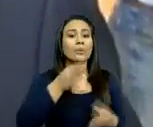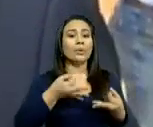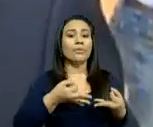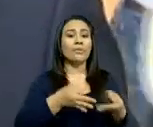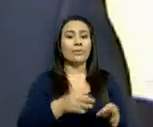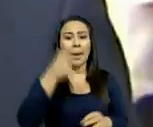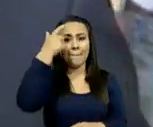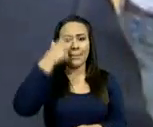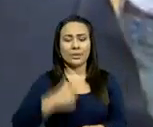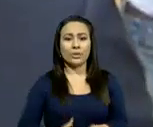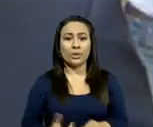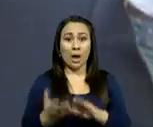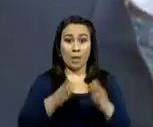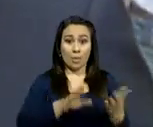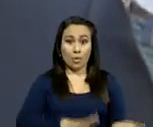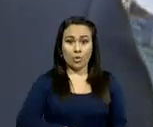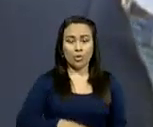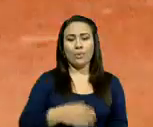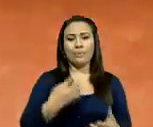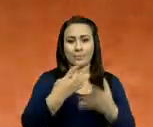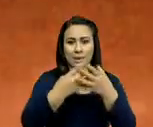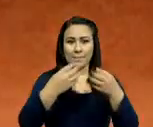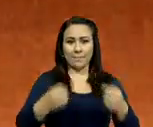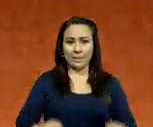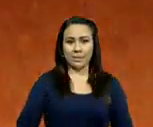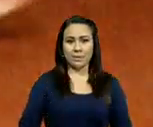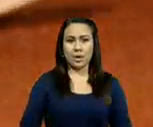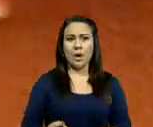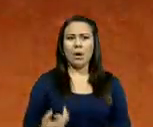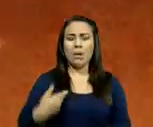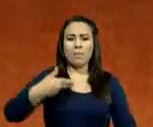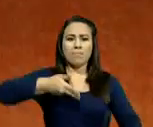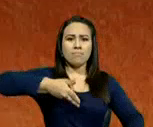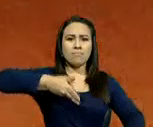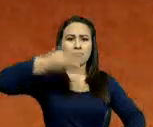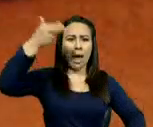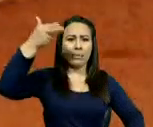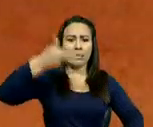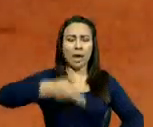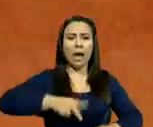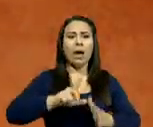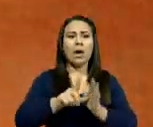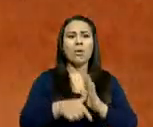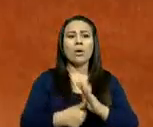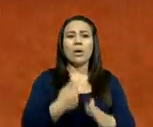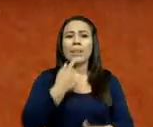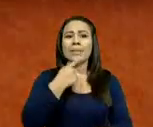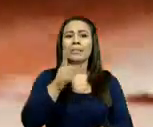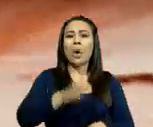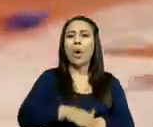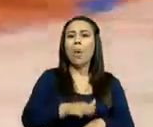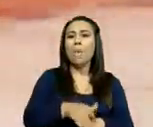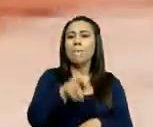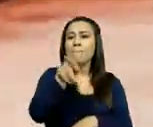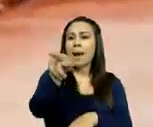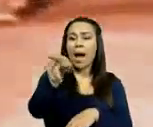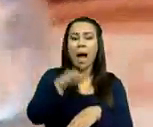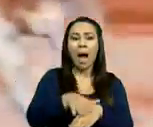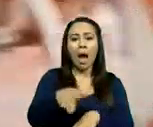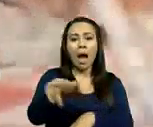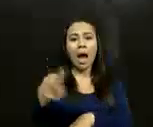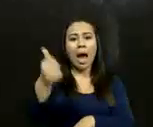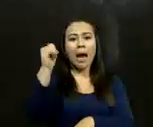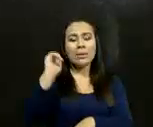alias Lagarto, luego de haber salido de la cárcel, es asesinado. Y dentro de ese asesinato se acusa al ciudadano que el día de